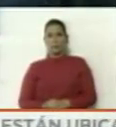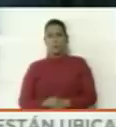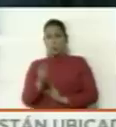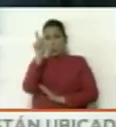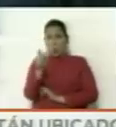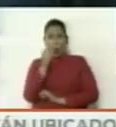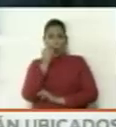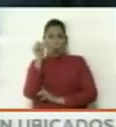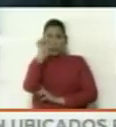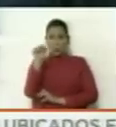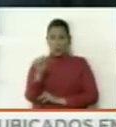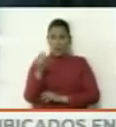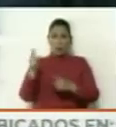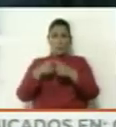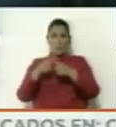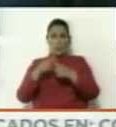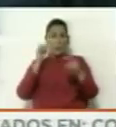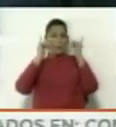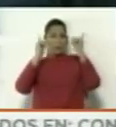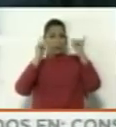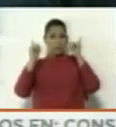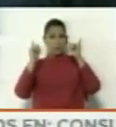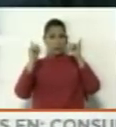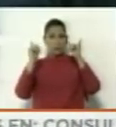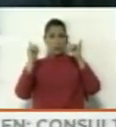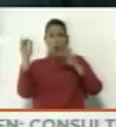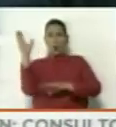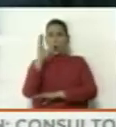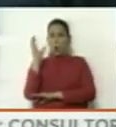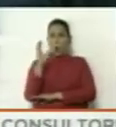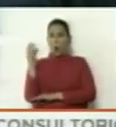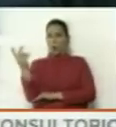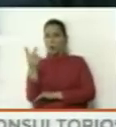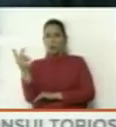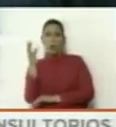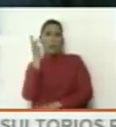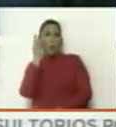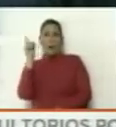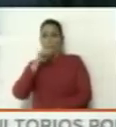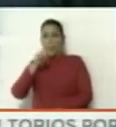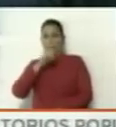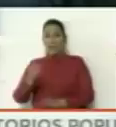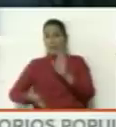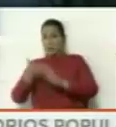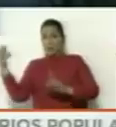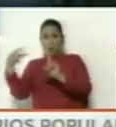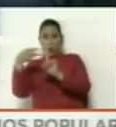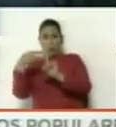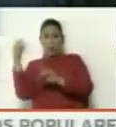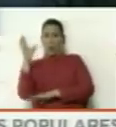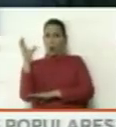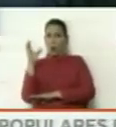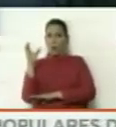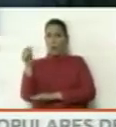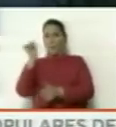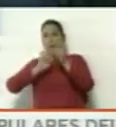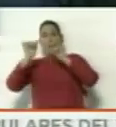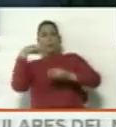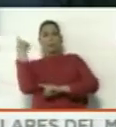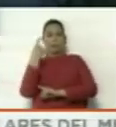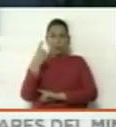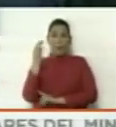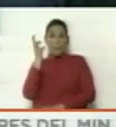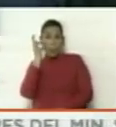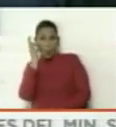Superlano y su primo estaban de rumba en Cúcuta con un par de prepagos. Se fueron a un motel cucuteño en medio de los tragos. Las